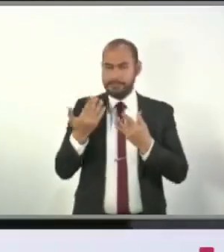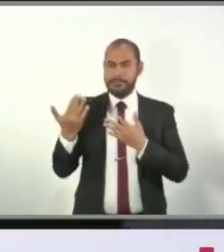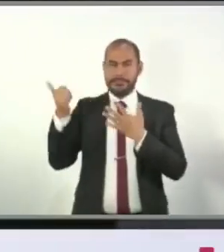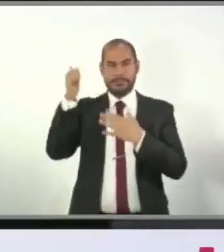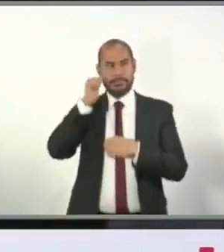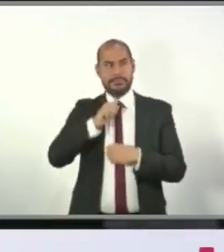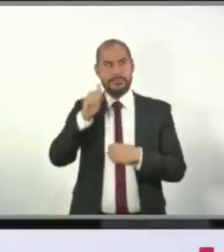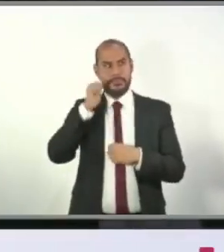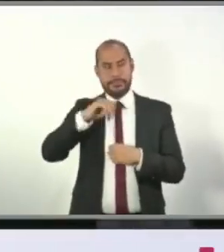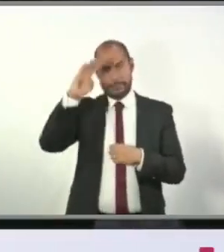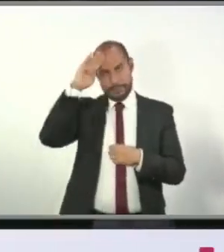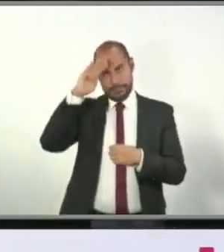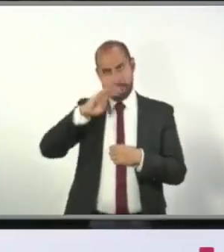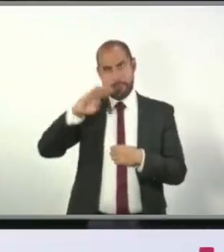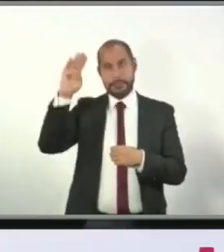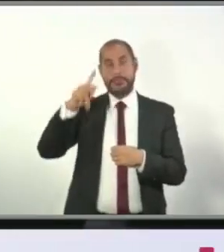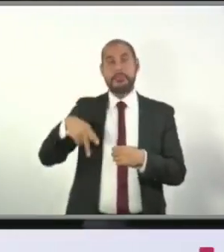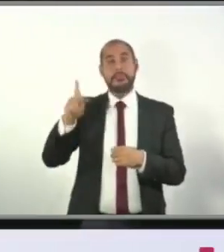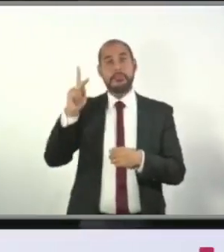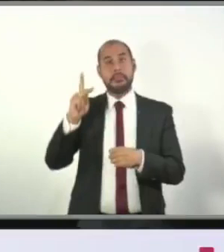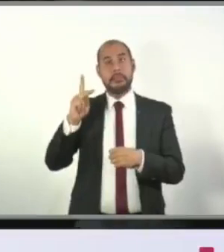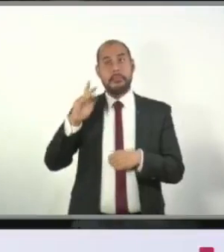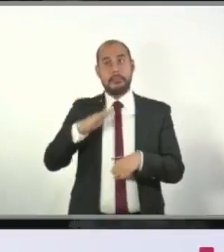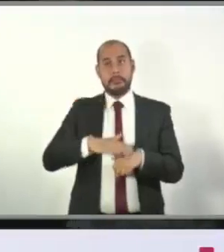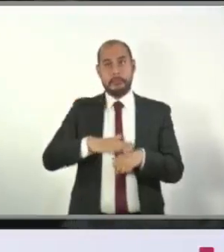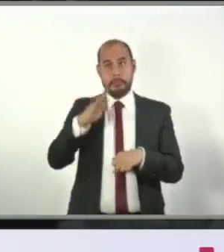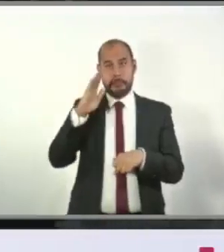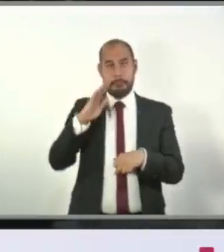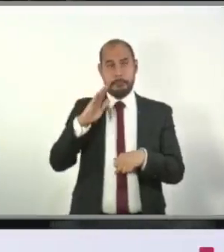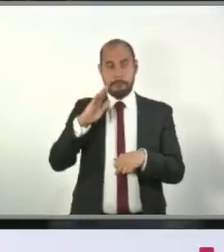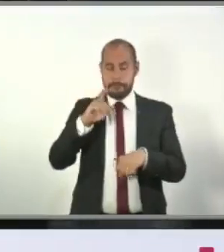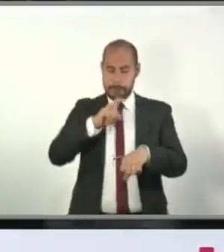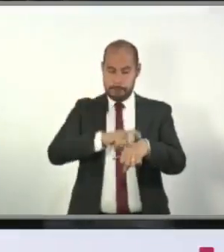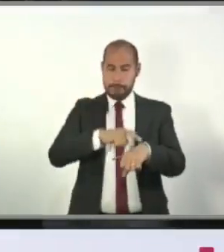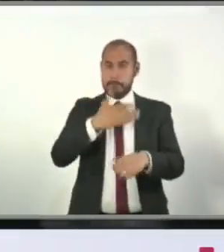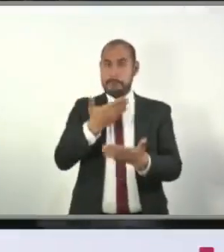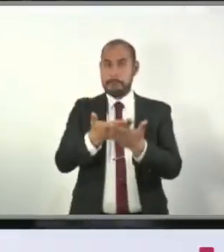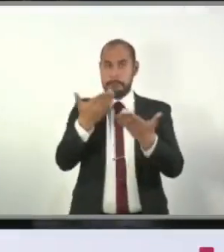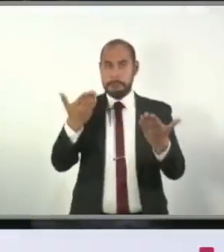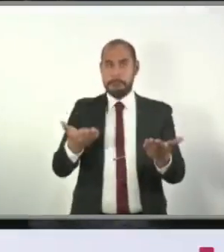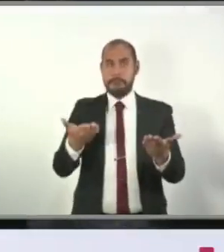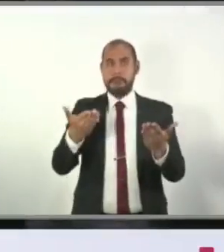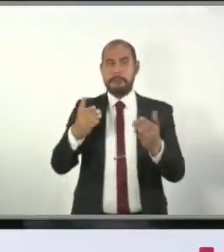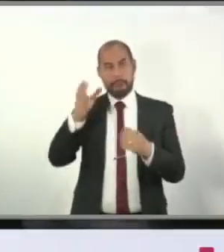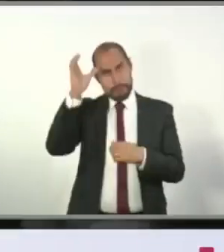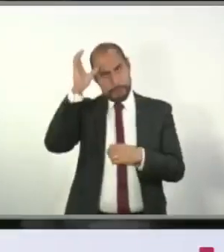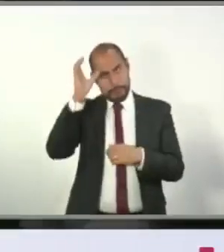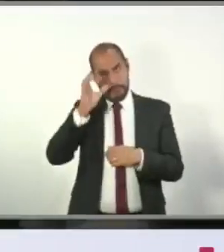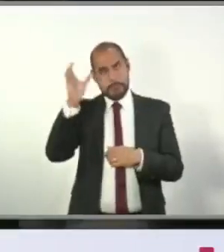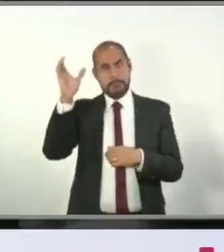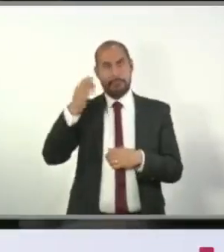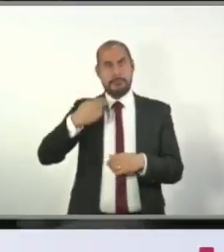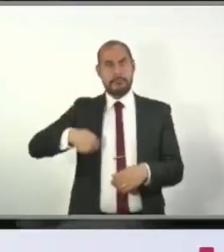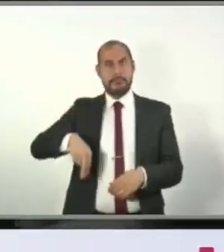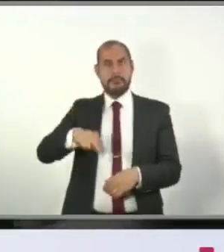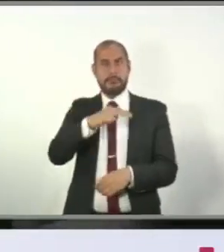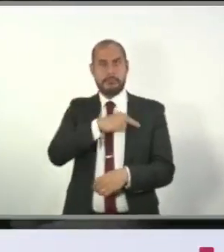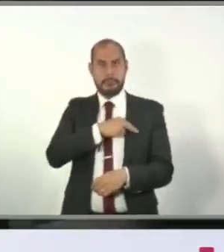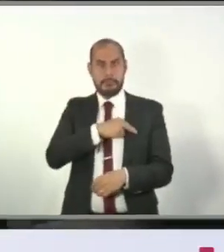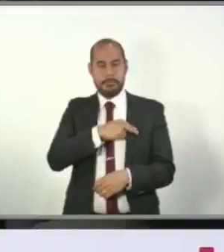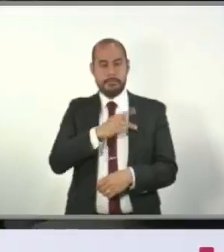siempre, Señor, pero más que nunca en este tiempo en que Cristo, nuestra Pascua, fue